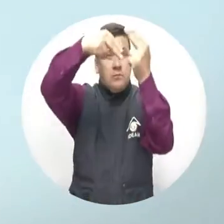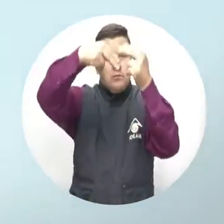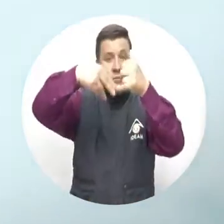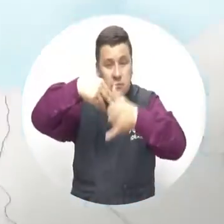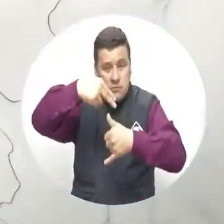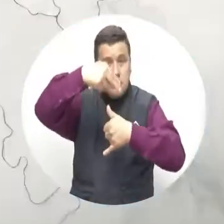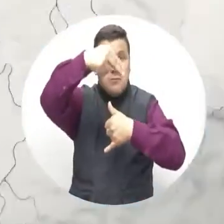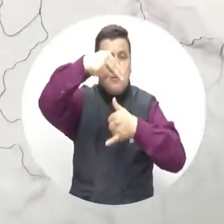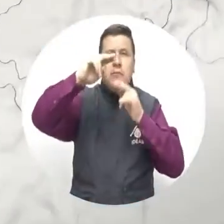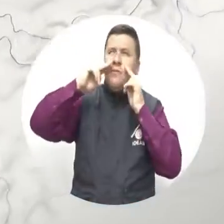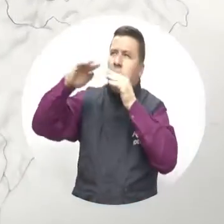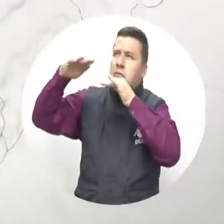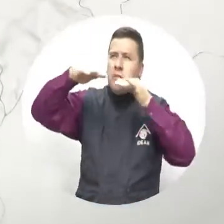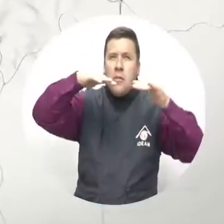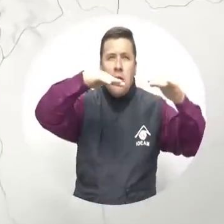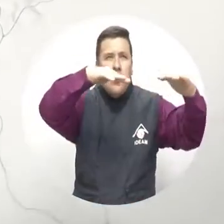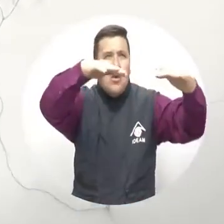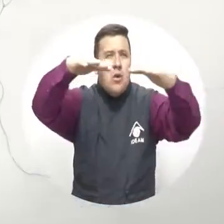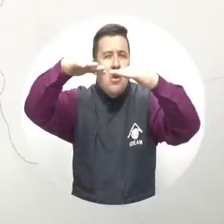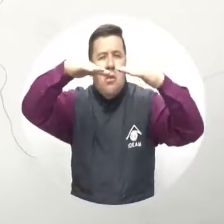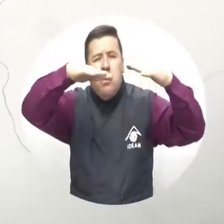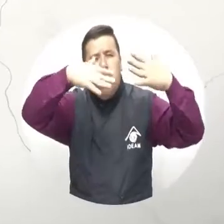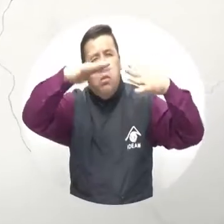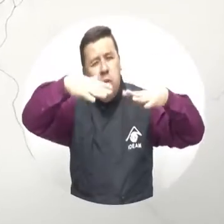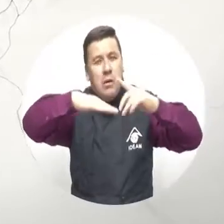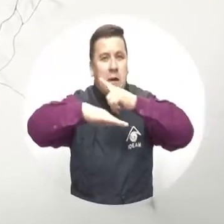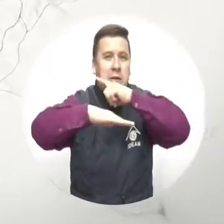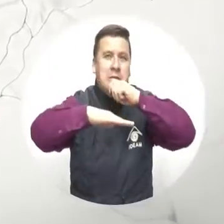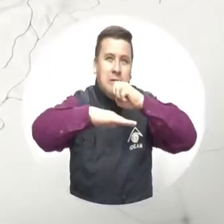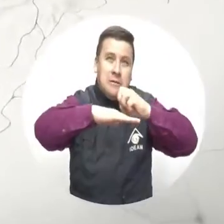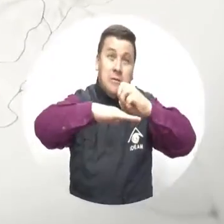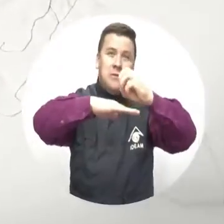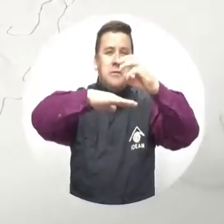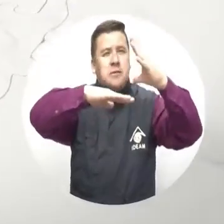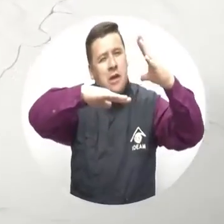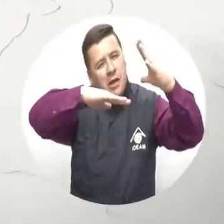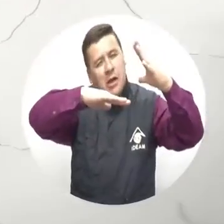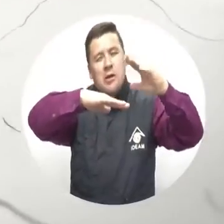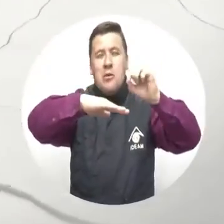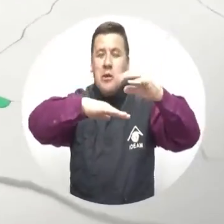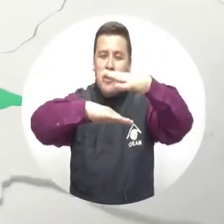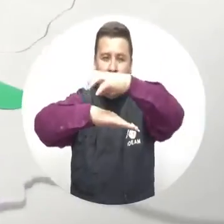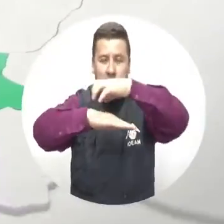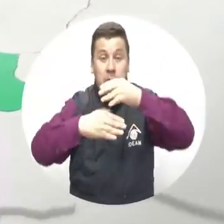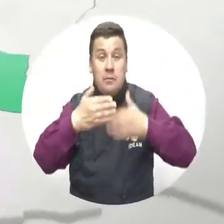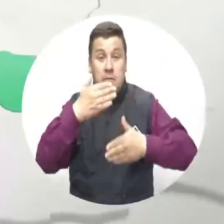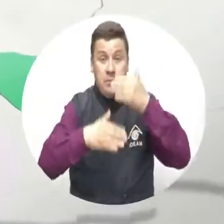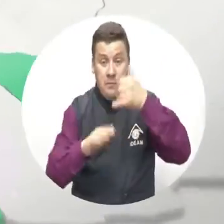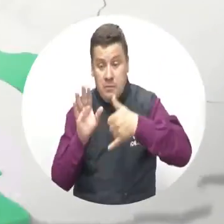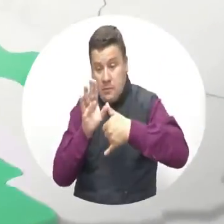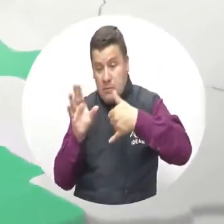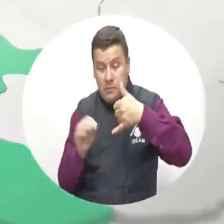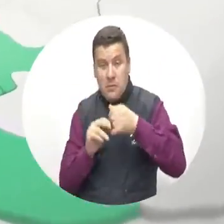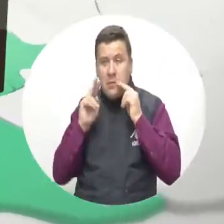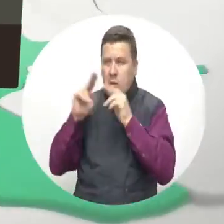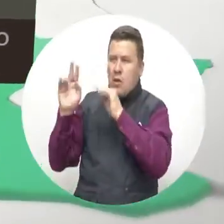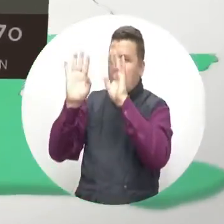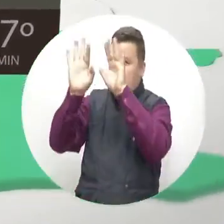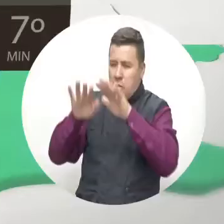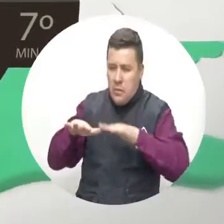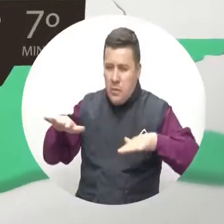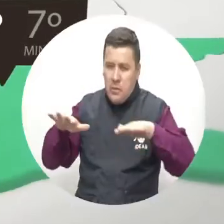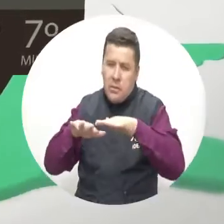y temperaturas máximas de 31 grados. En la región Pacífica persisten las humedades sobre los cielos de Chocó, Valle y